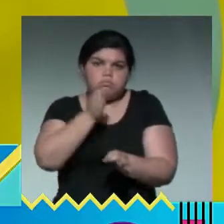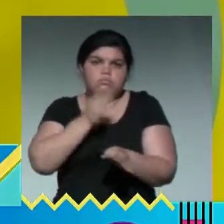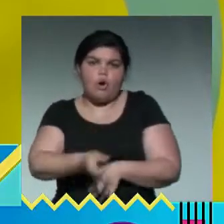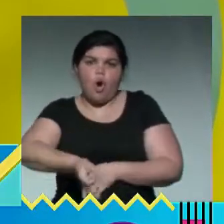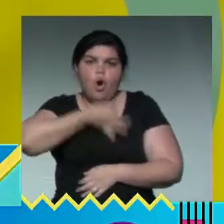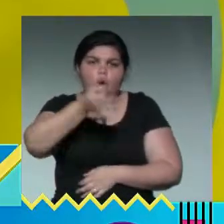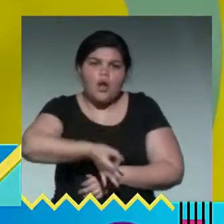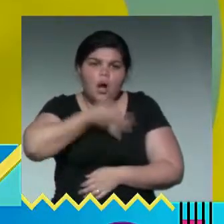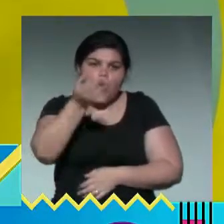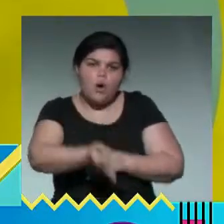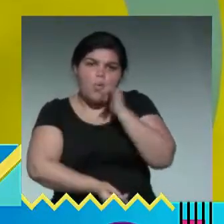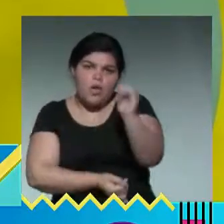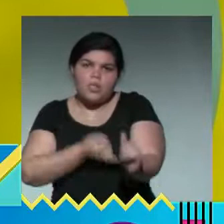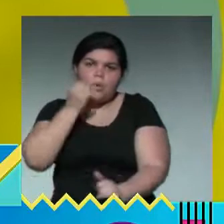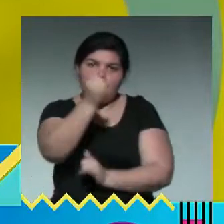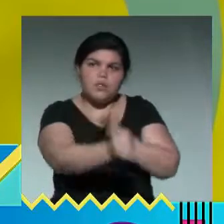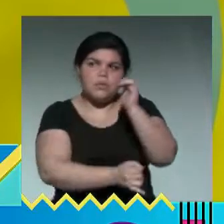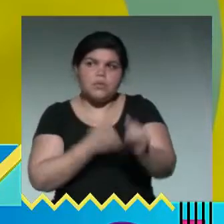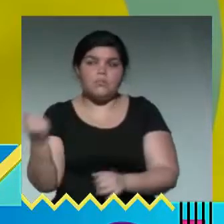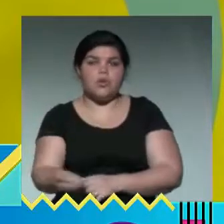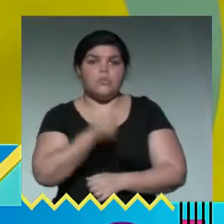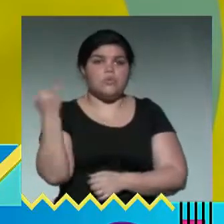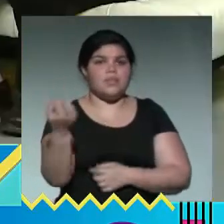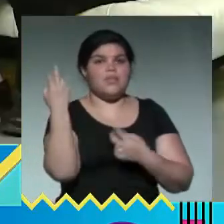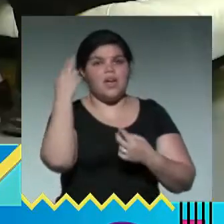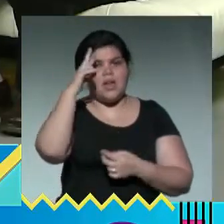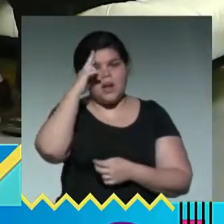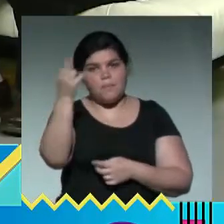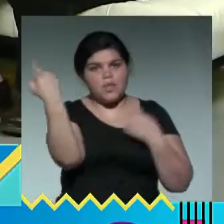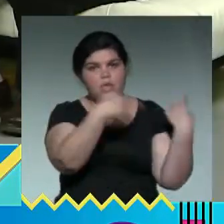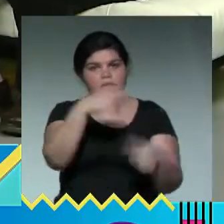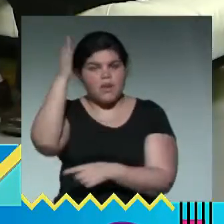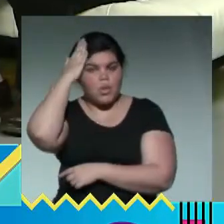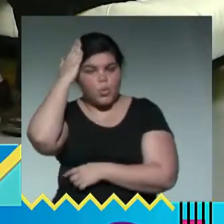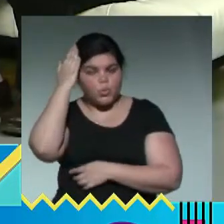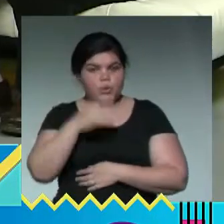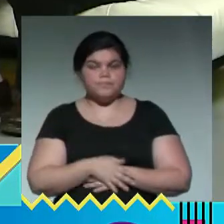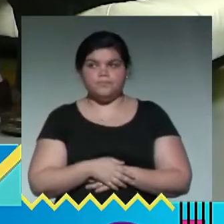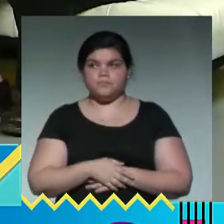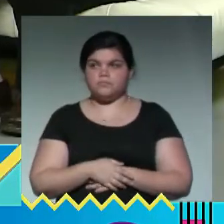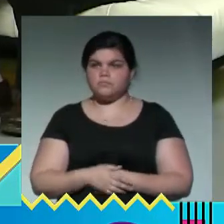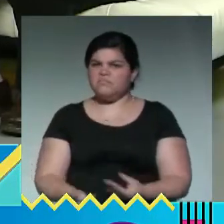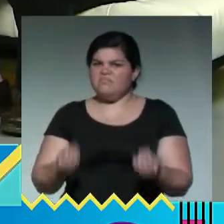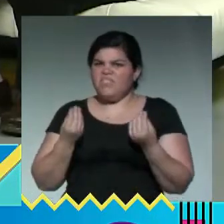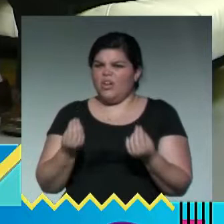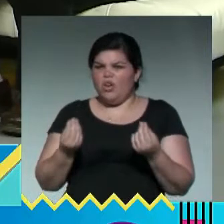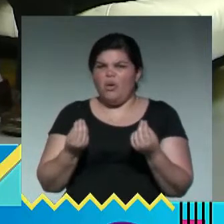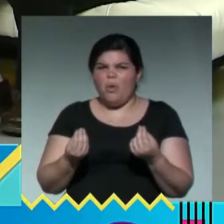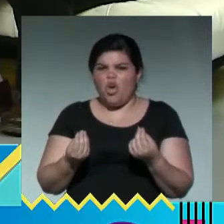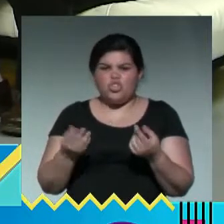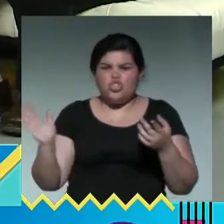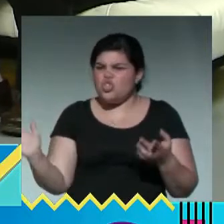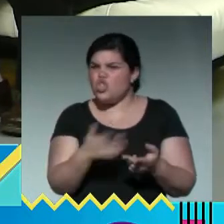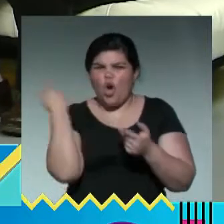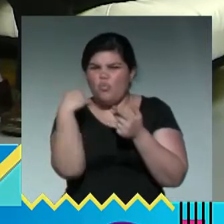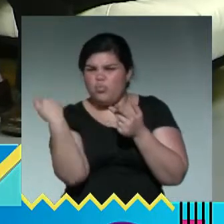es de la reivindicación y el respeto por la diversidad cultural. Bien, expliquemos un poco cómo fue eso de que perdieron todo, a partir de qué factores fue que